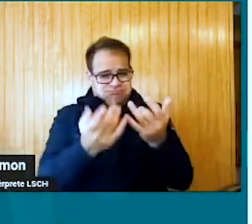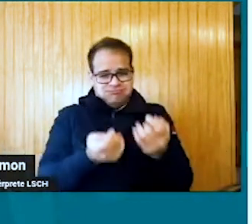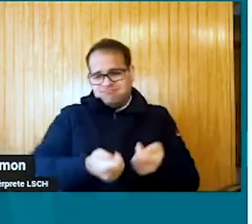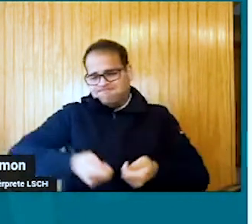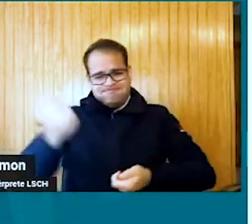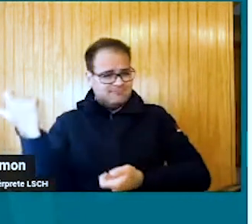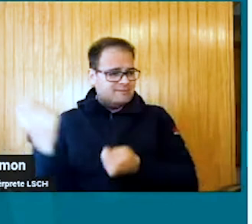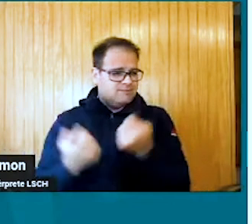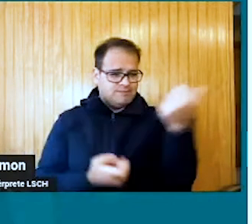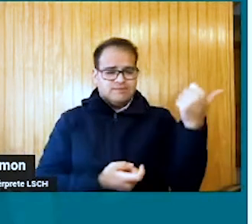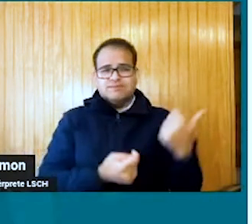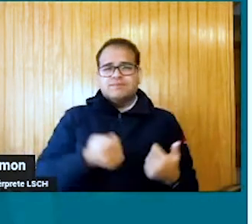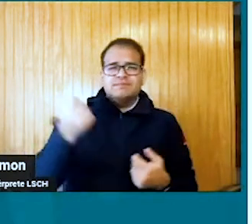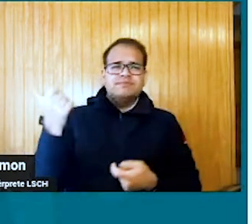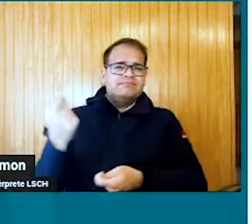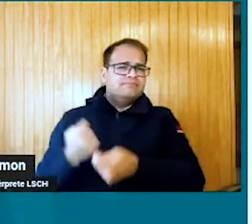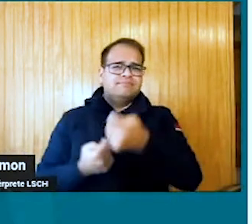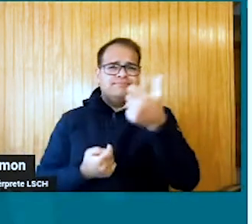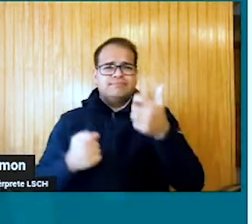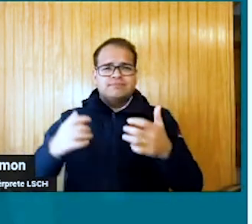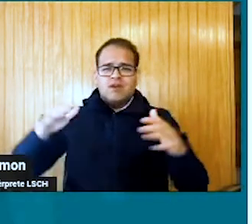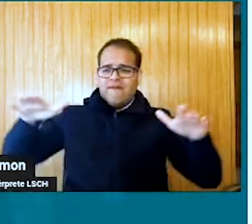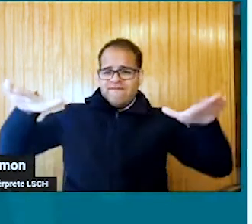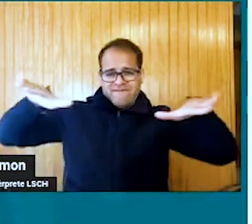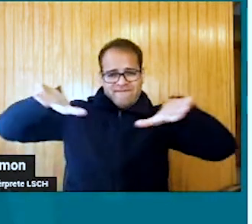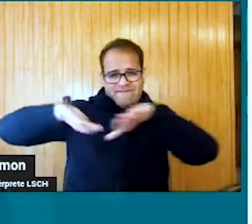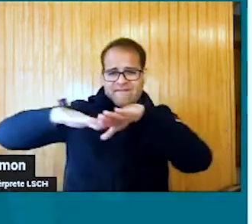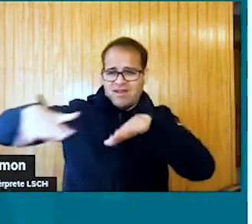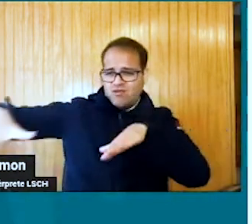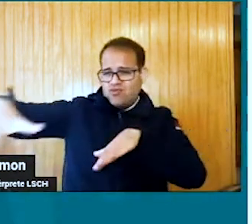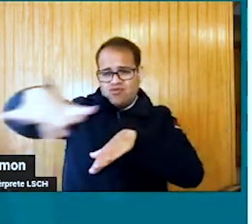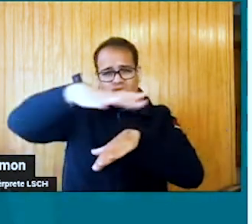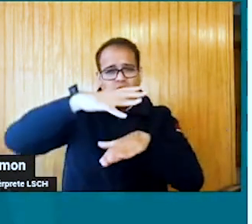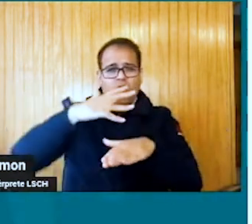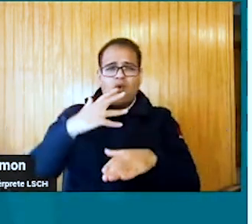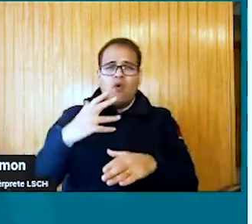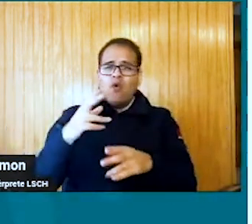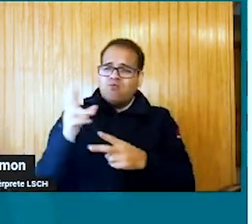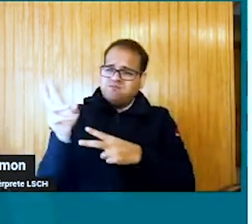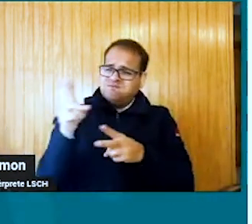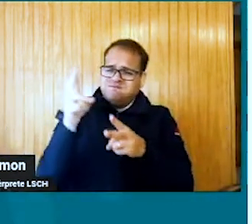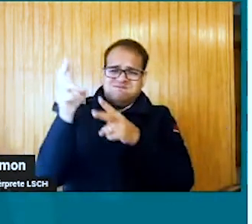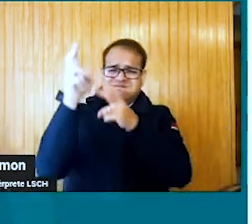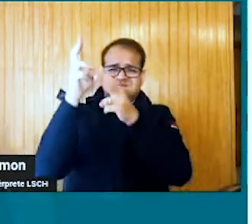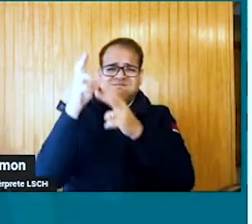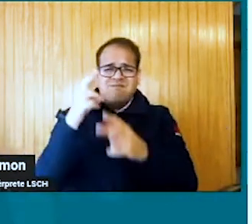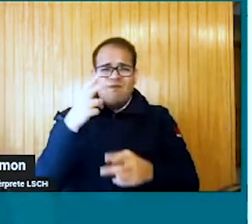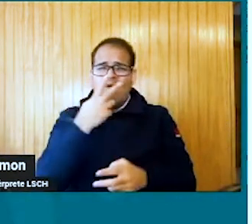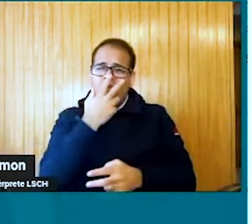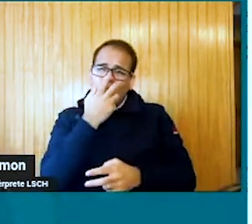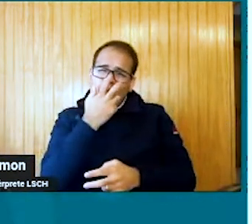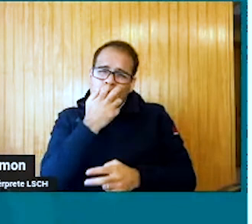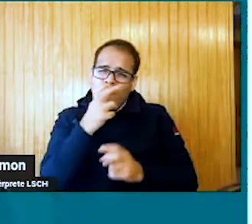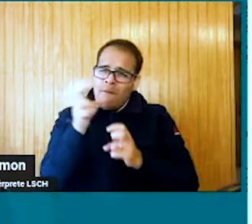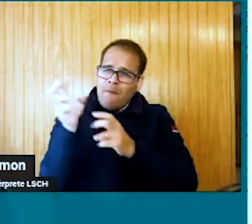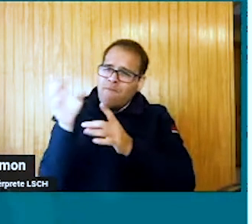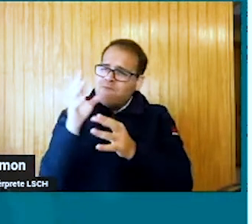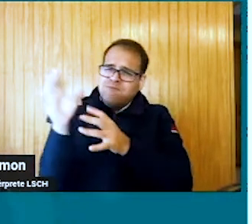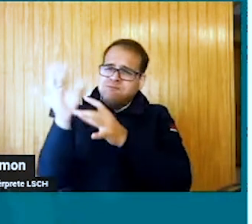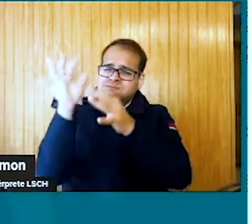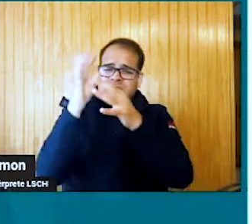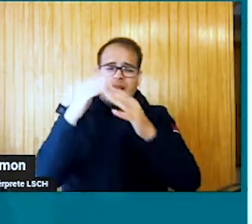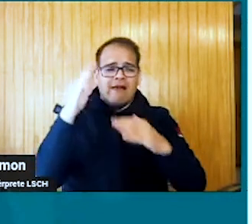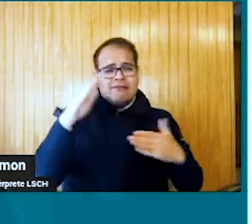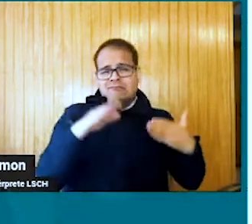dejaban todos los valles con humo a al otro día todavía se veía el humo y llegamos